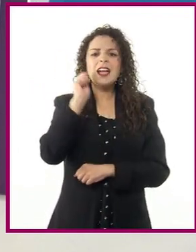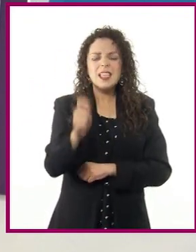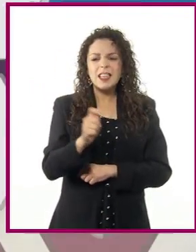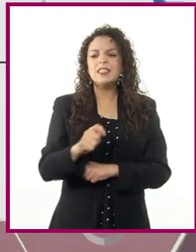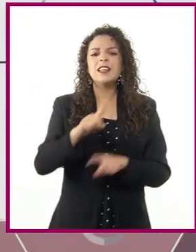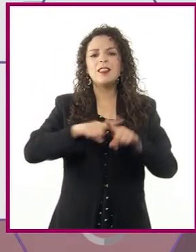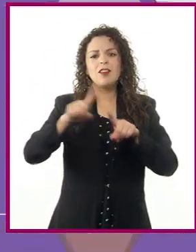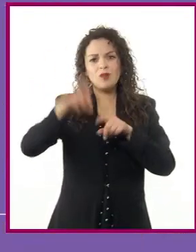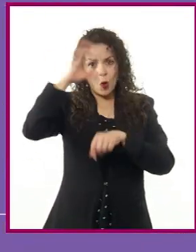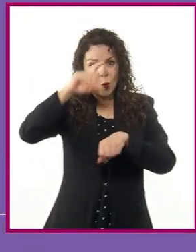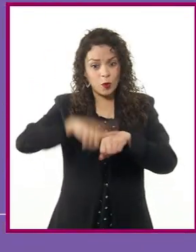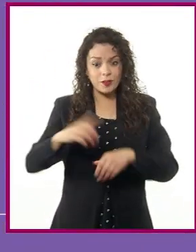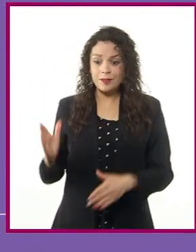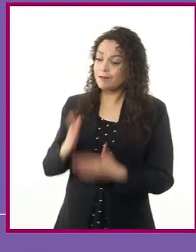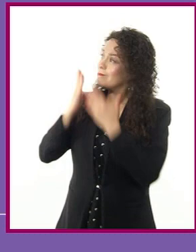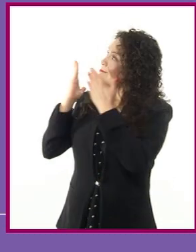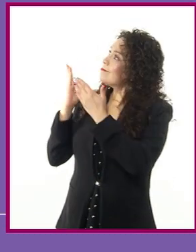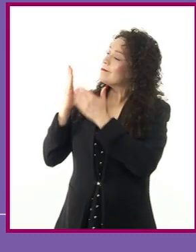cultural?